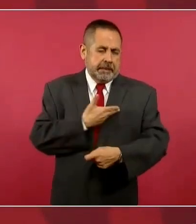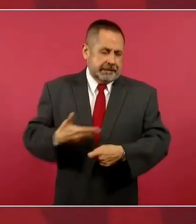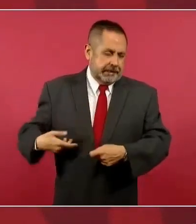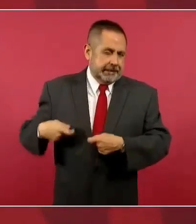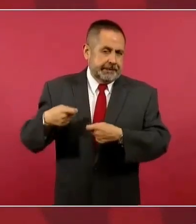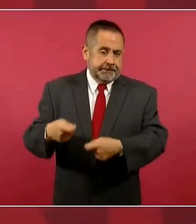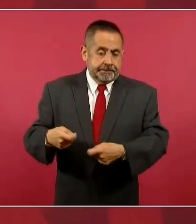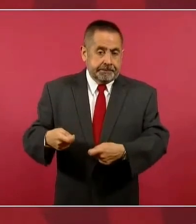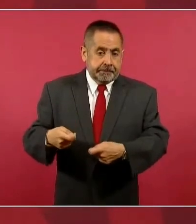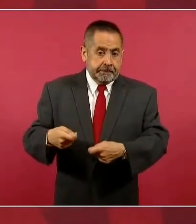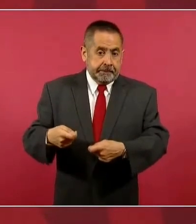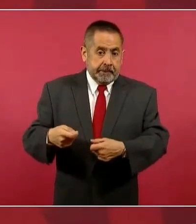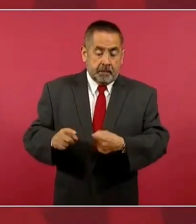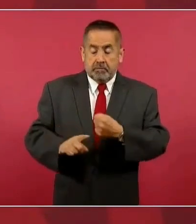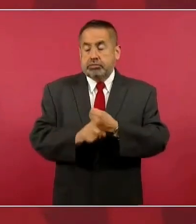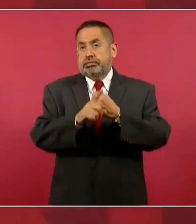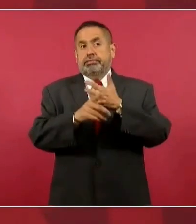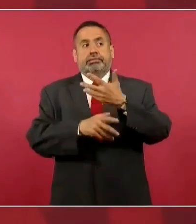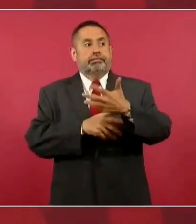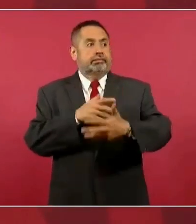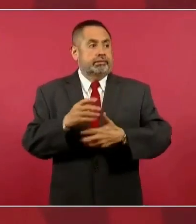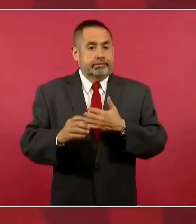se desató una crisis